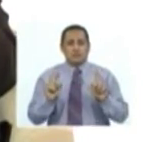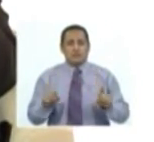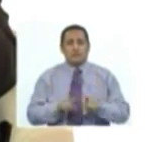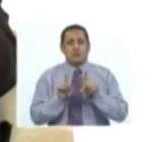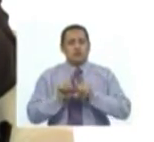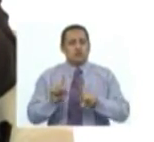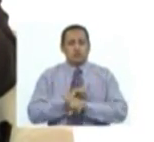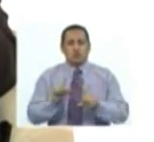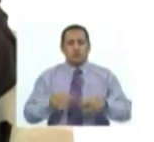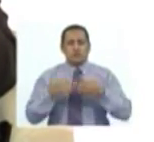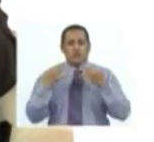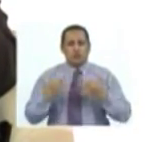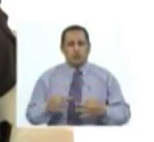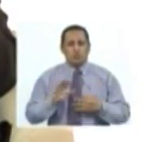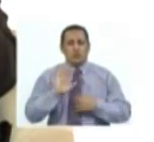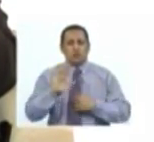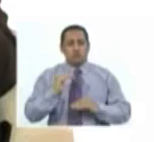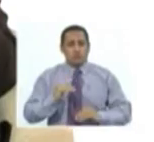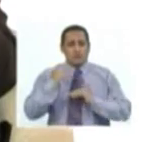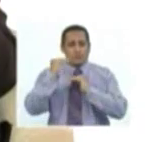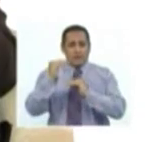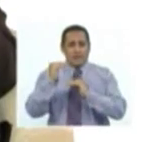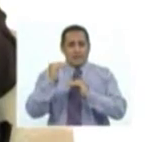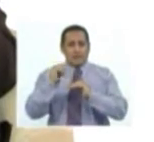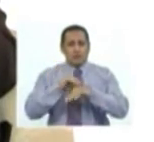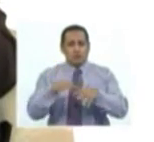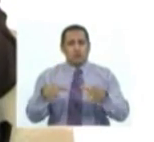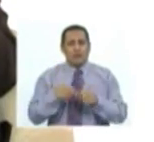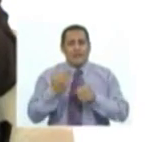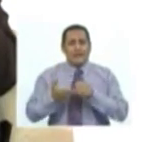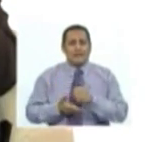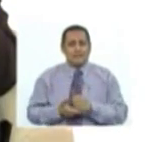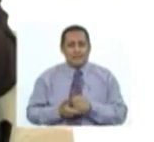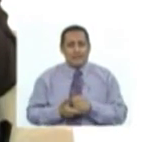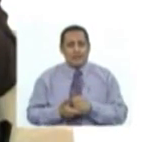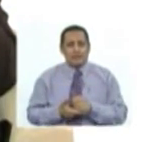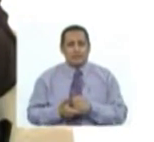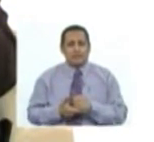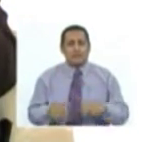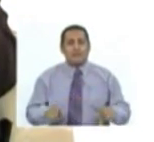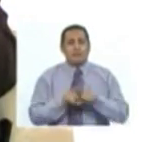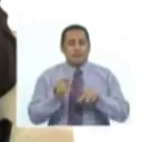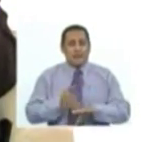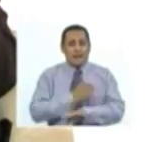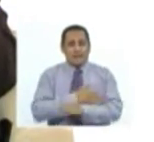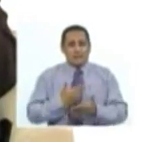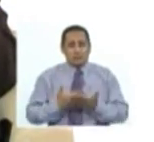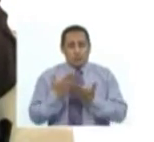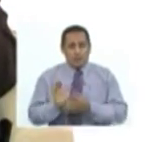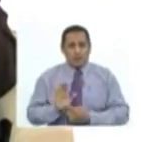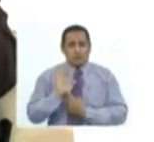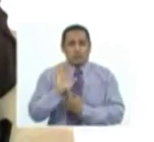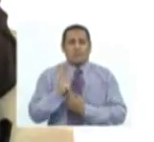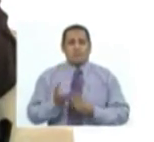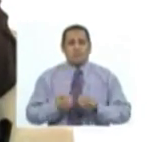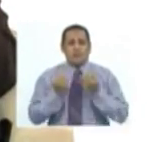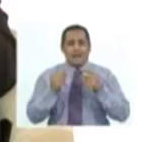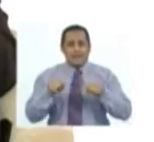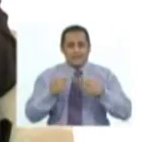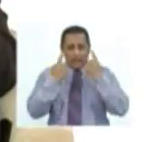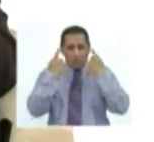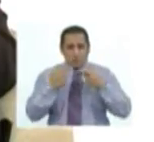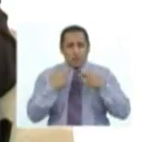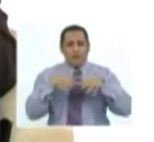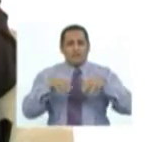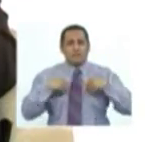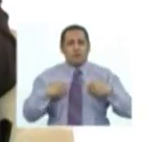se ha cumplido en sustancia la garantía que había sido establecida para que esa decisión sea